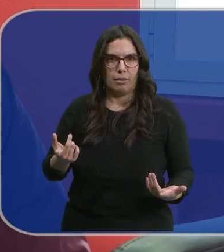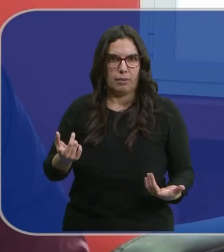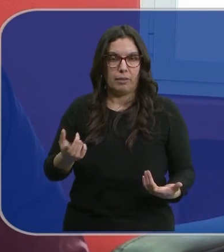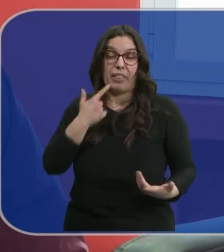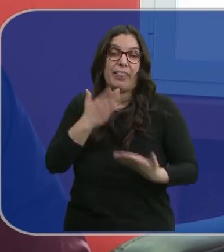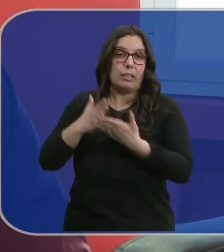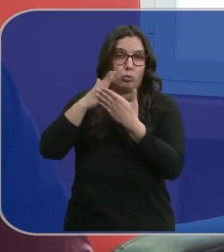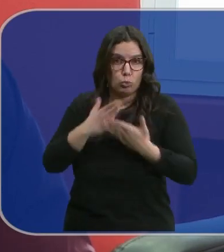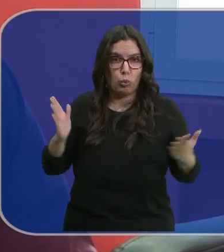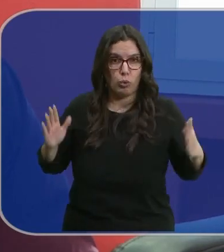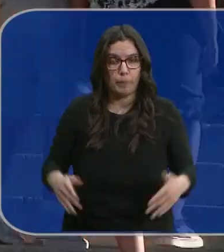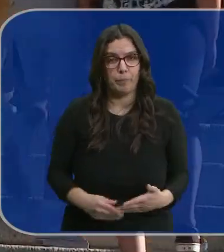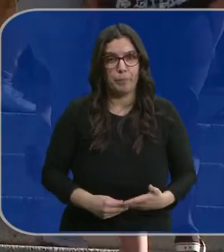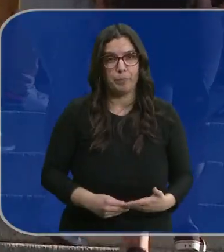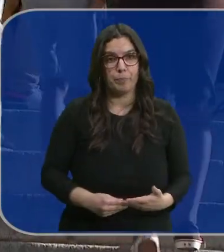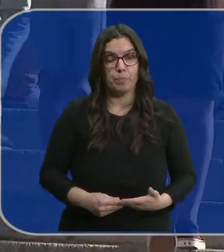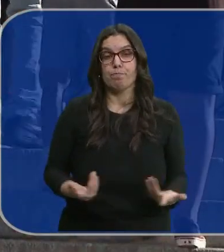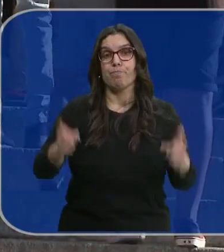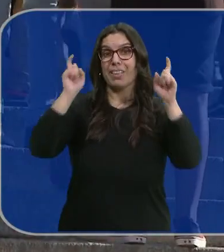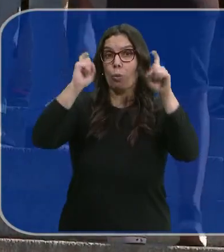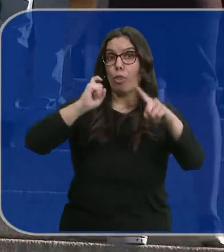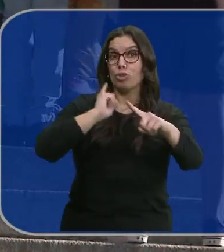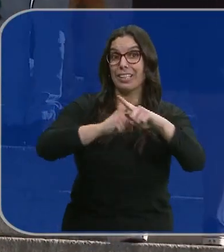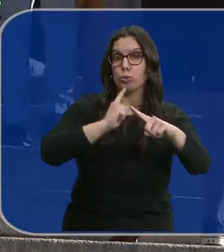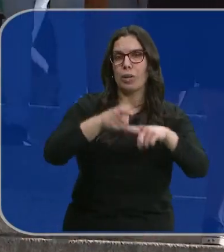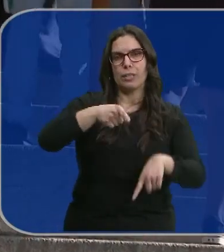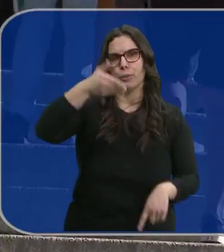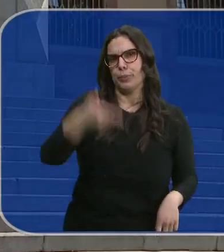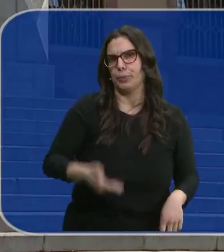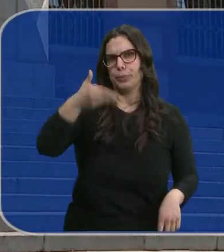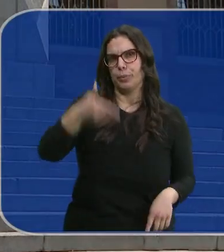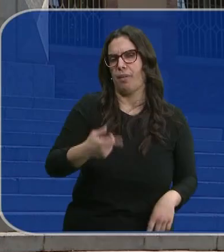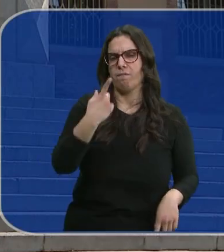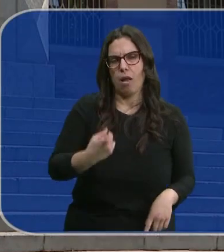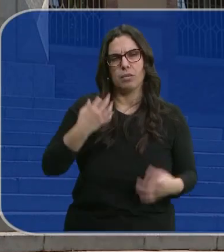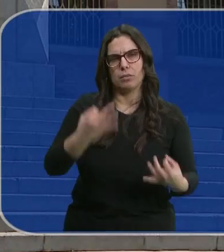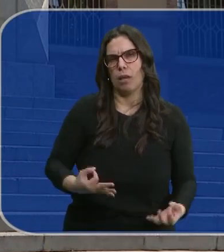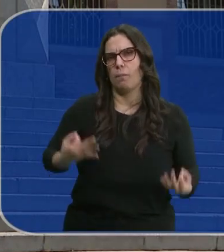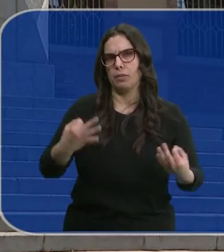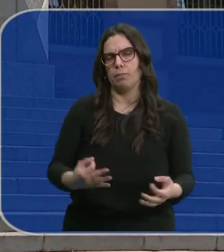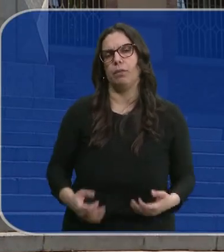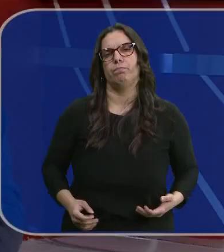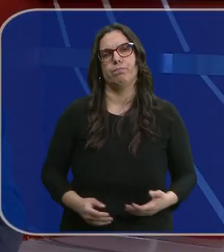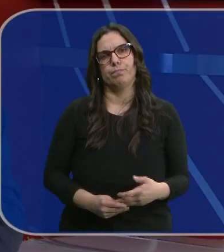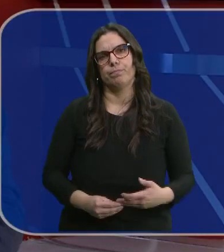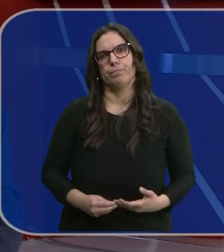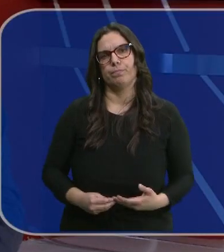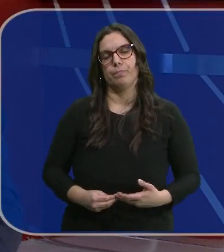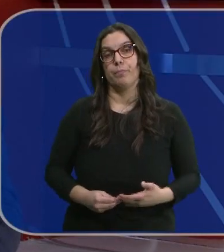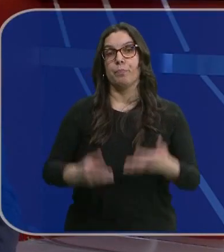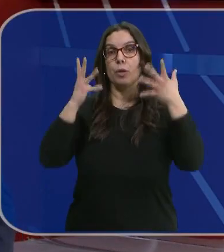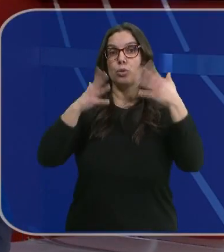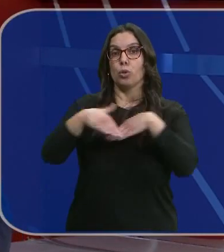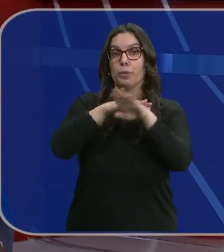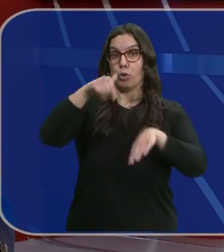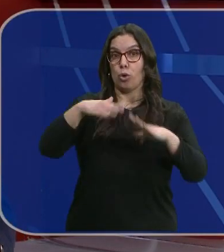dicen los estudios que ven en pornografía. La educación sexual es la eterna asignatura pendiente. El Consejo